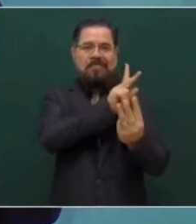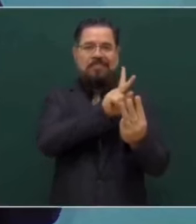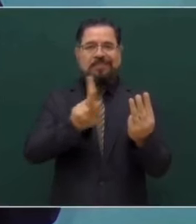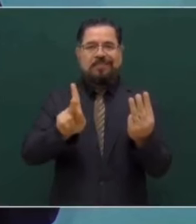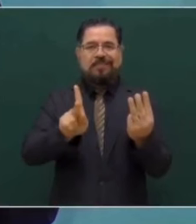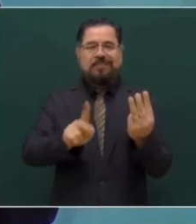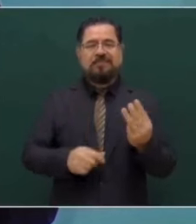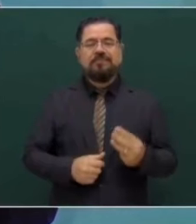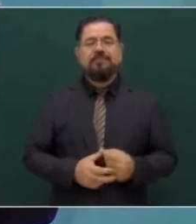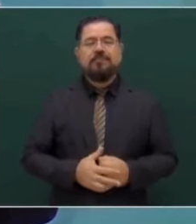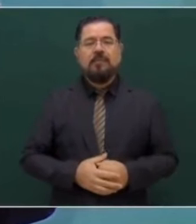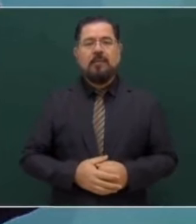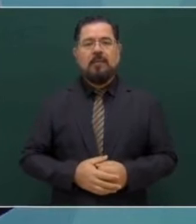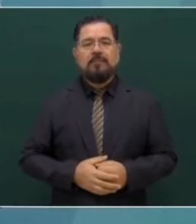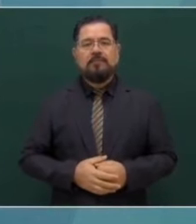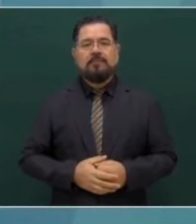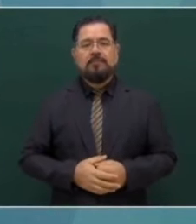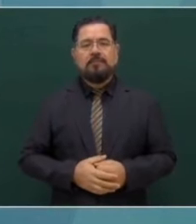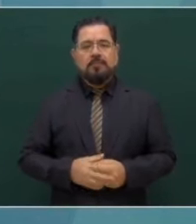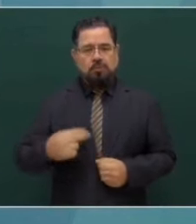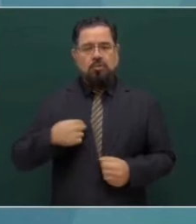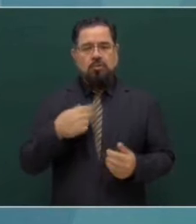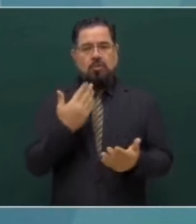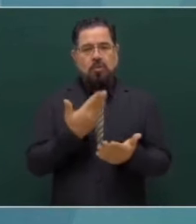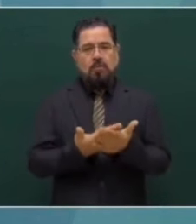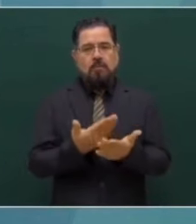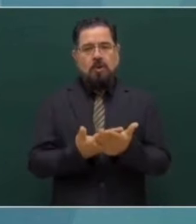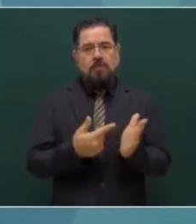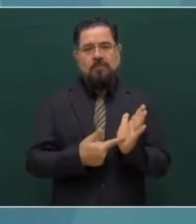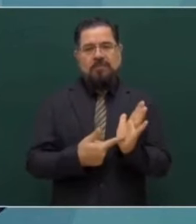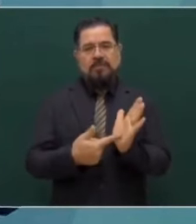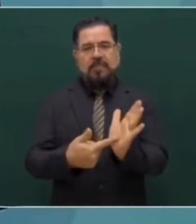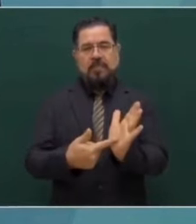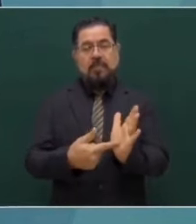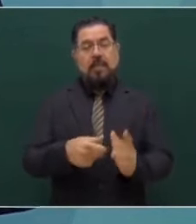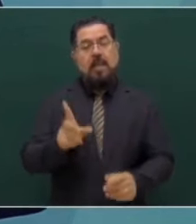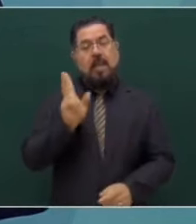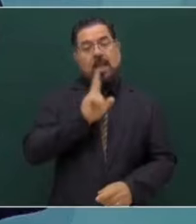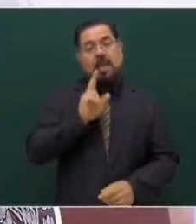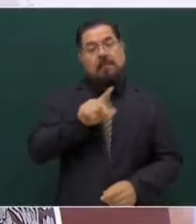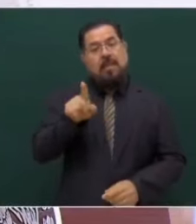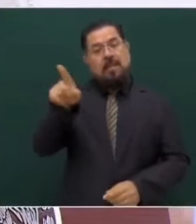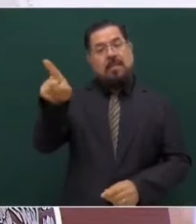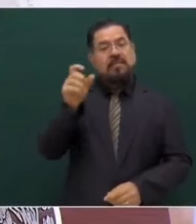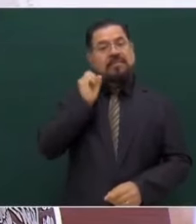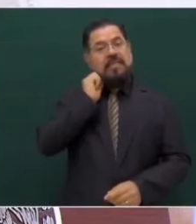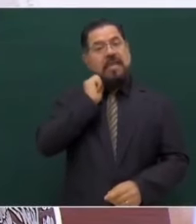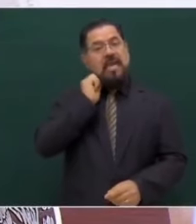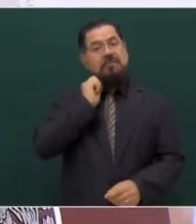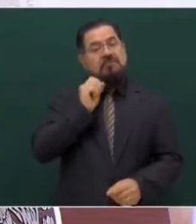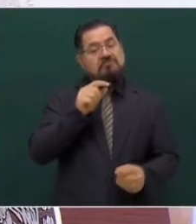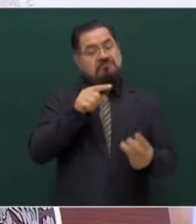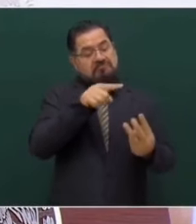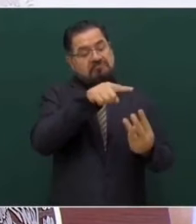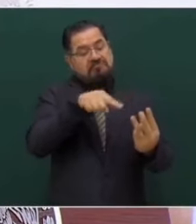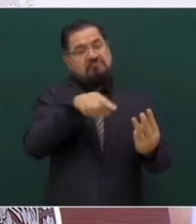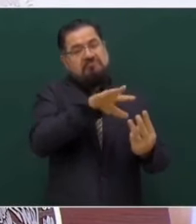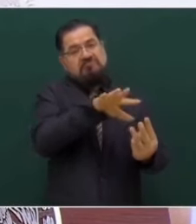Tres mujeres, vamos a proponer, y que el Senado elija